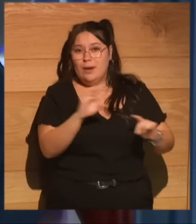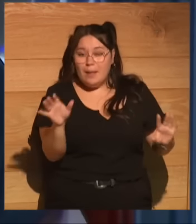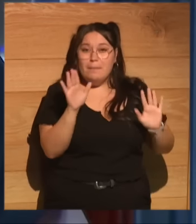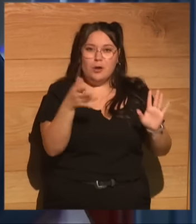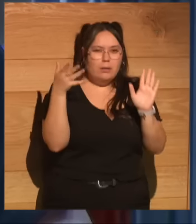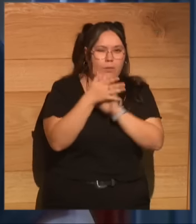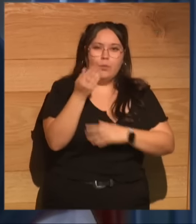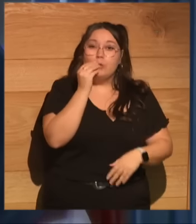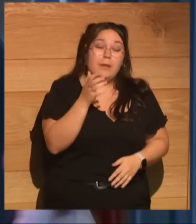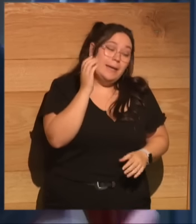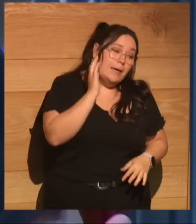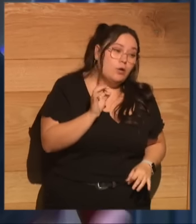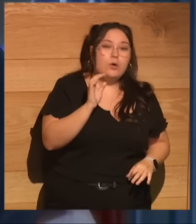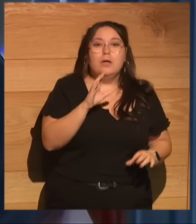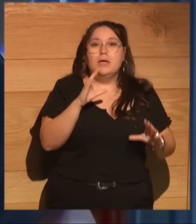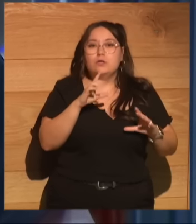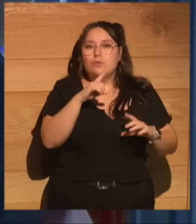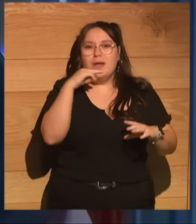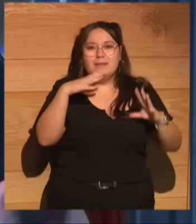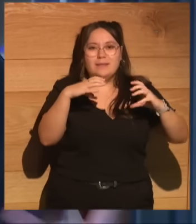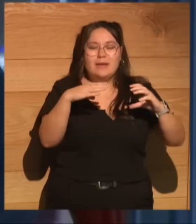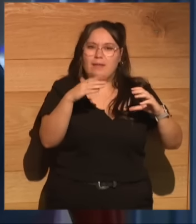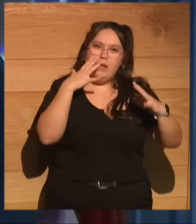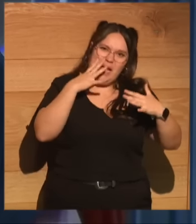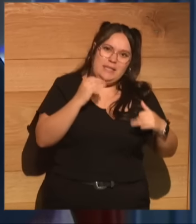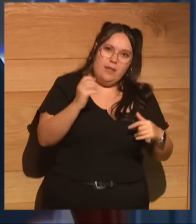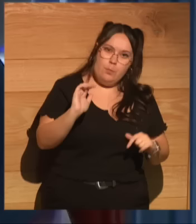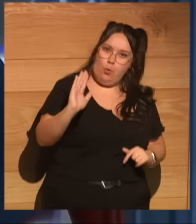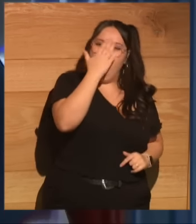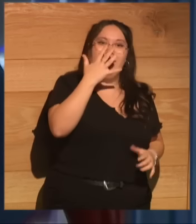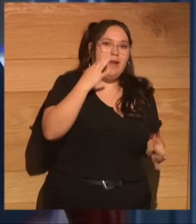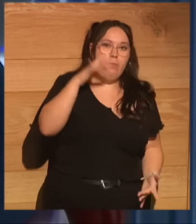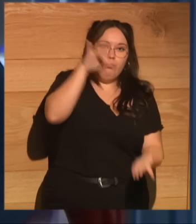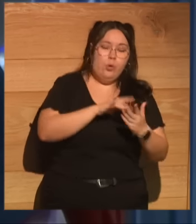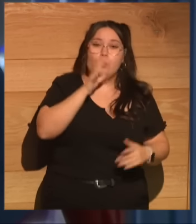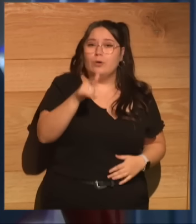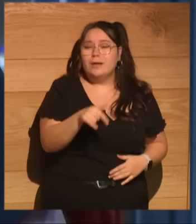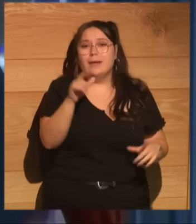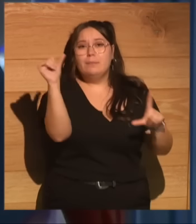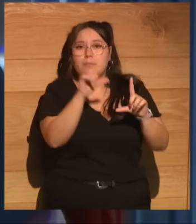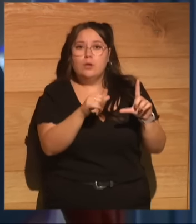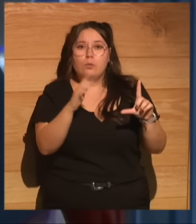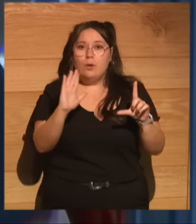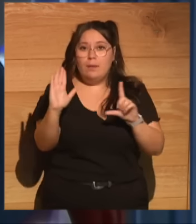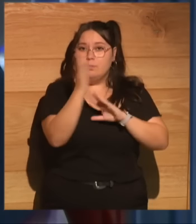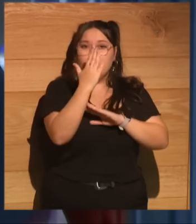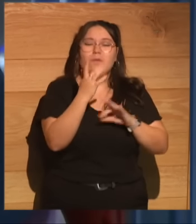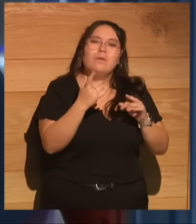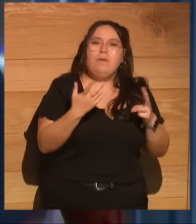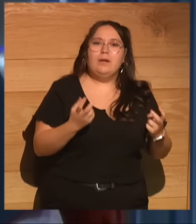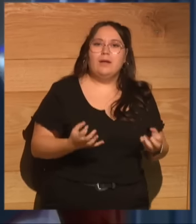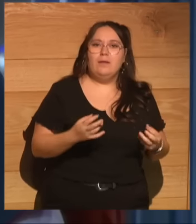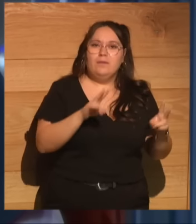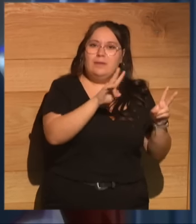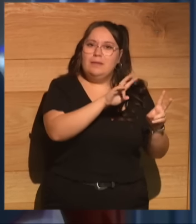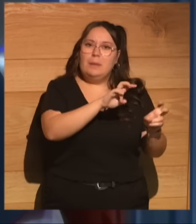aquí lo he definido muy bien, creo. Es una tarta de existencialismo en toda la cara. ¿Por qué? Porque, efectivamente, la película te está poniendo enfrente de temas muy